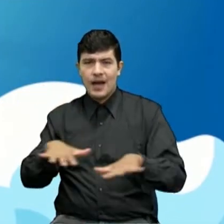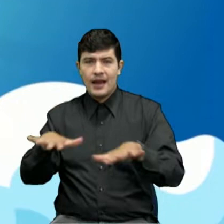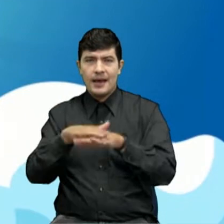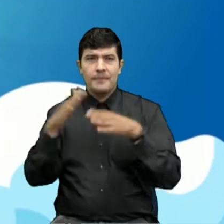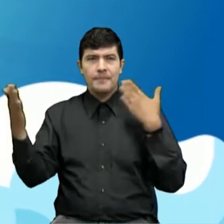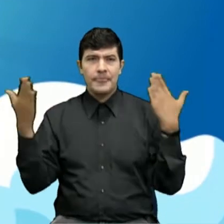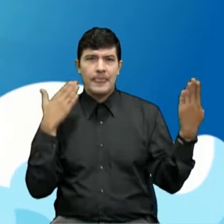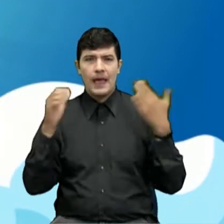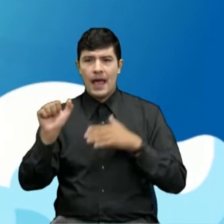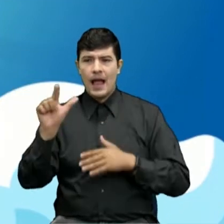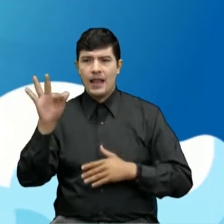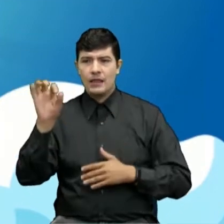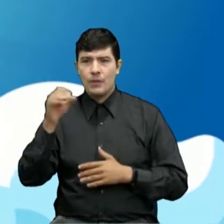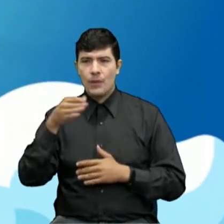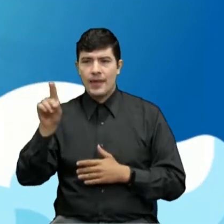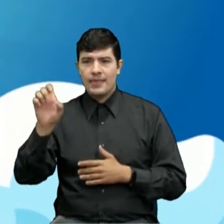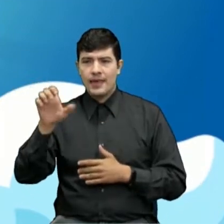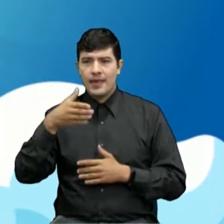Mire, con su libro